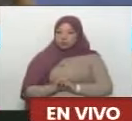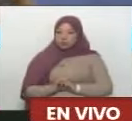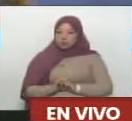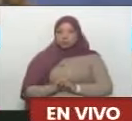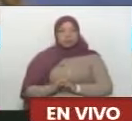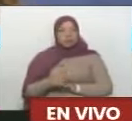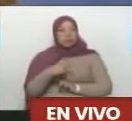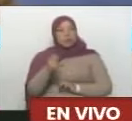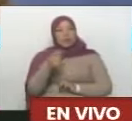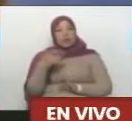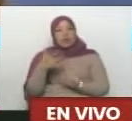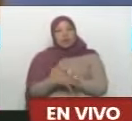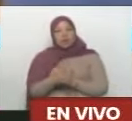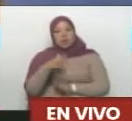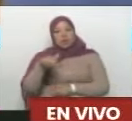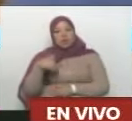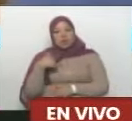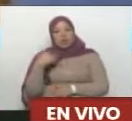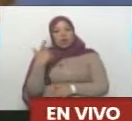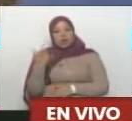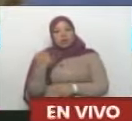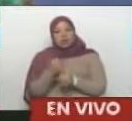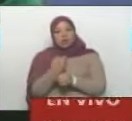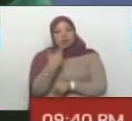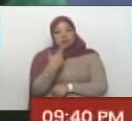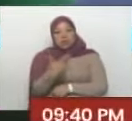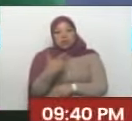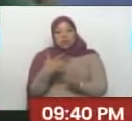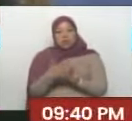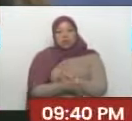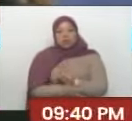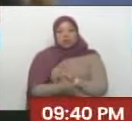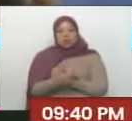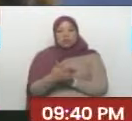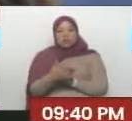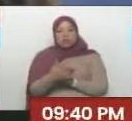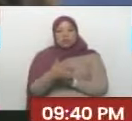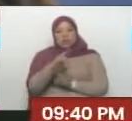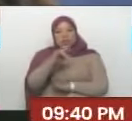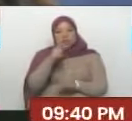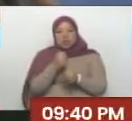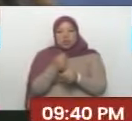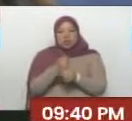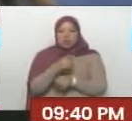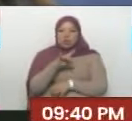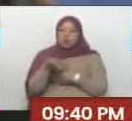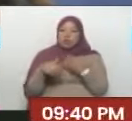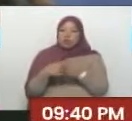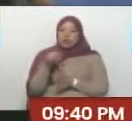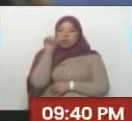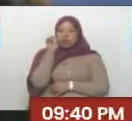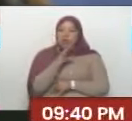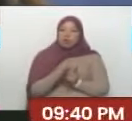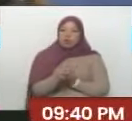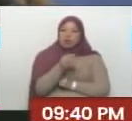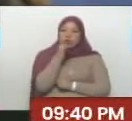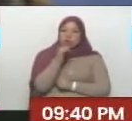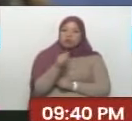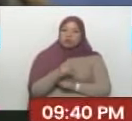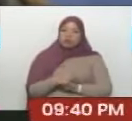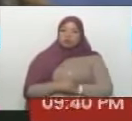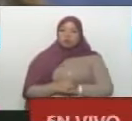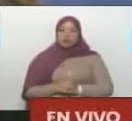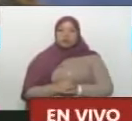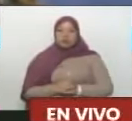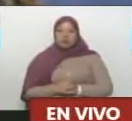No desestimar todavía, el 3, más correcto. Allá de viralizar nuestra cultura, que